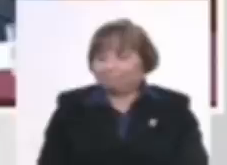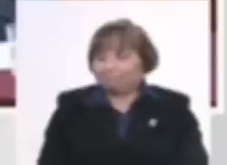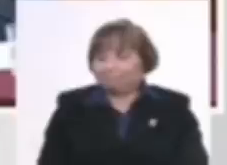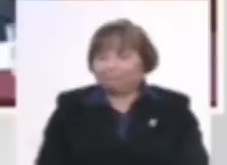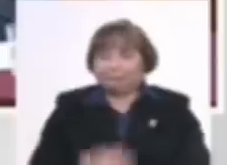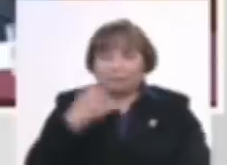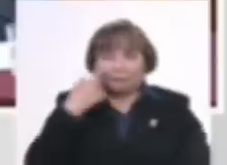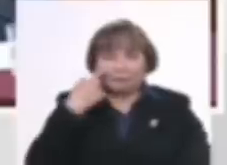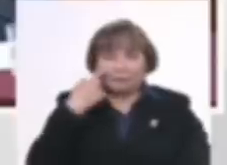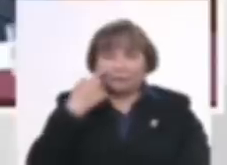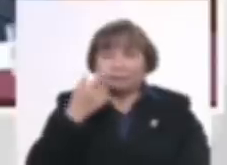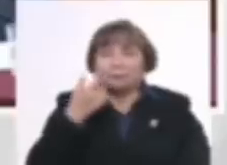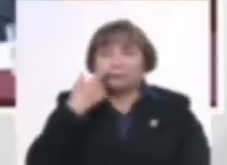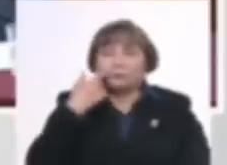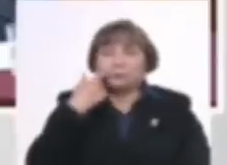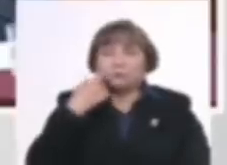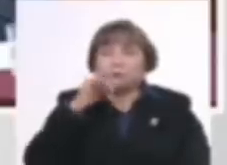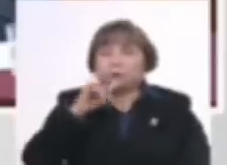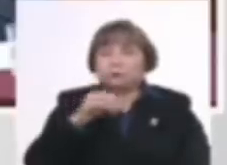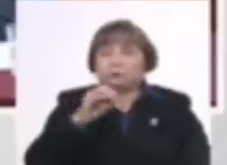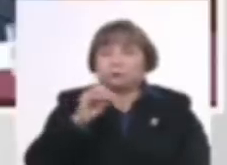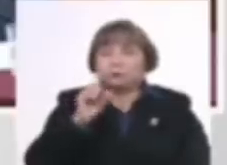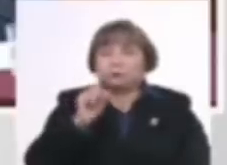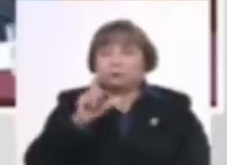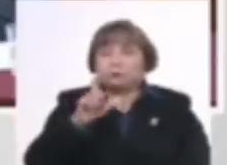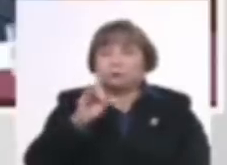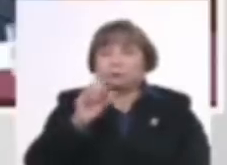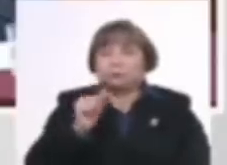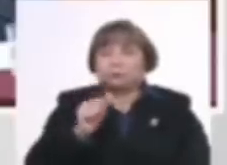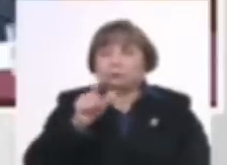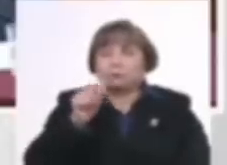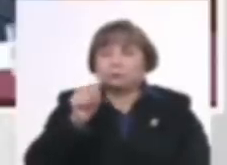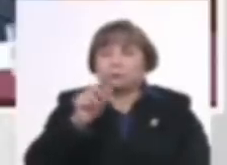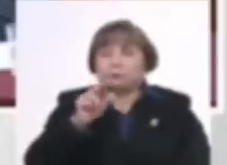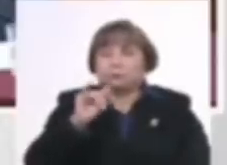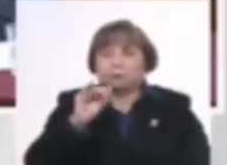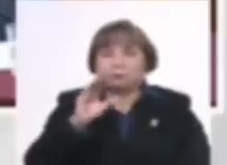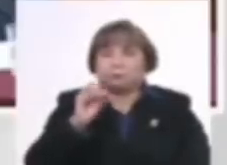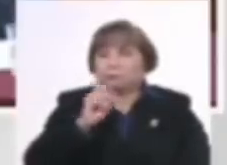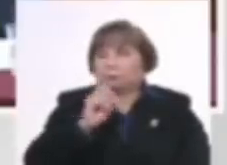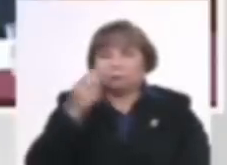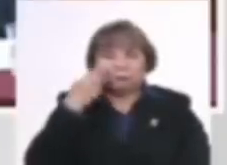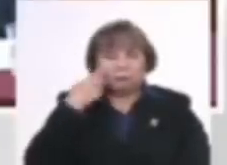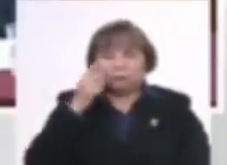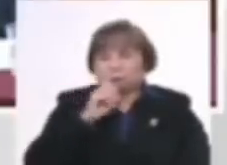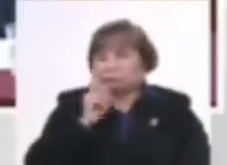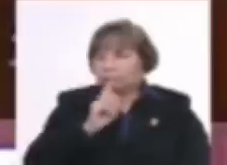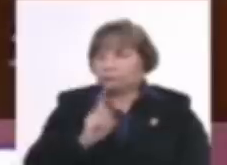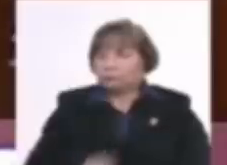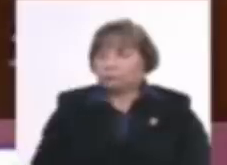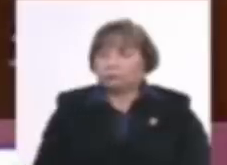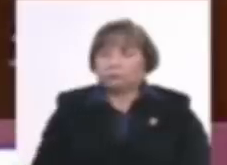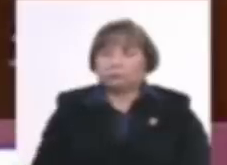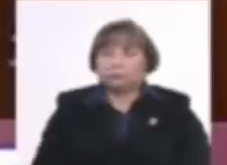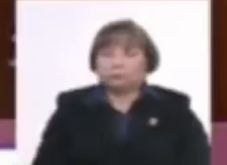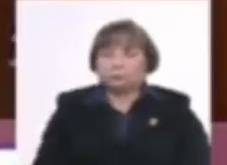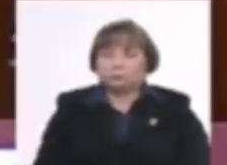¿Conoce usted al ciudadano José Luis Velázquez Larico? No lo conozco.